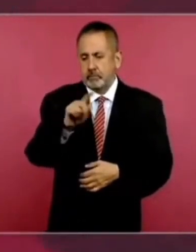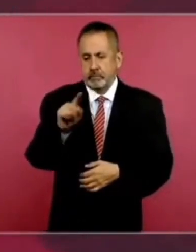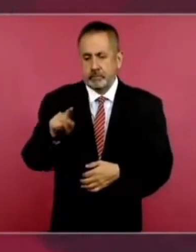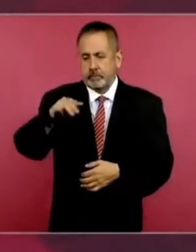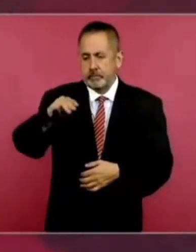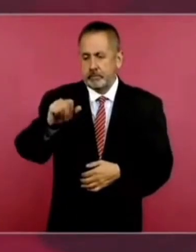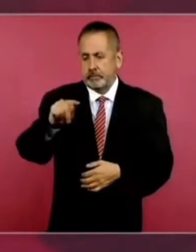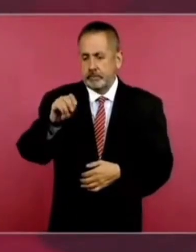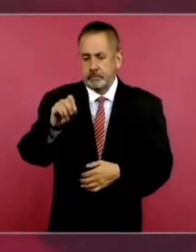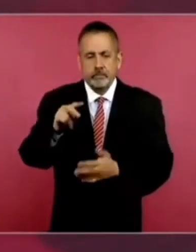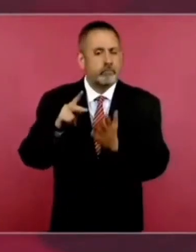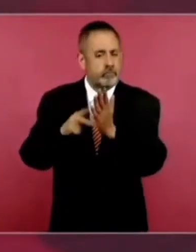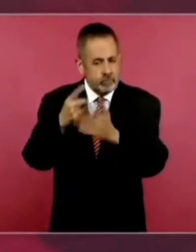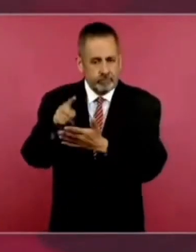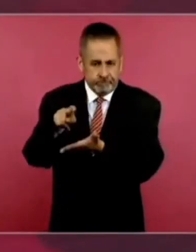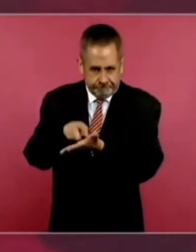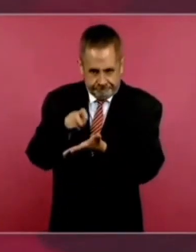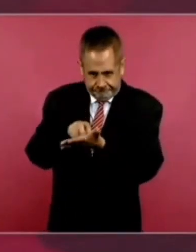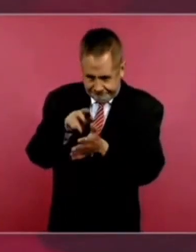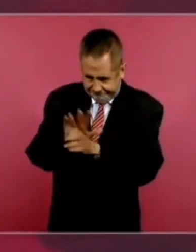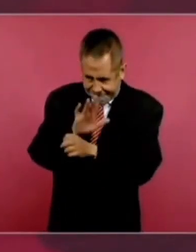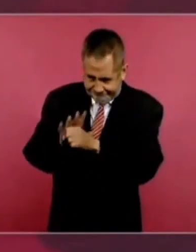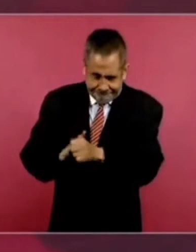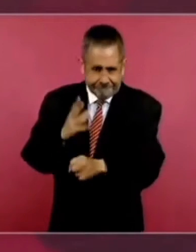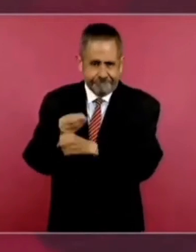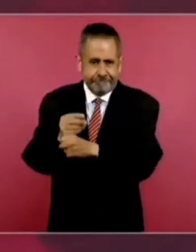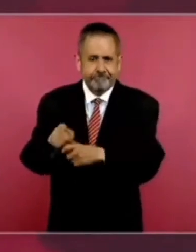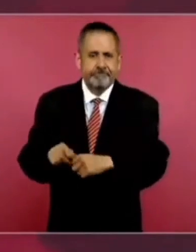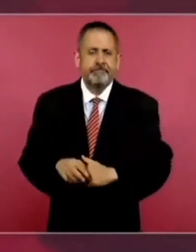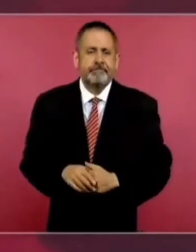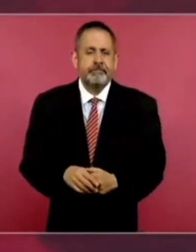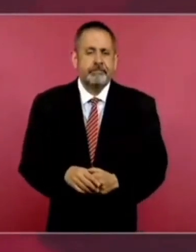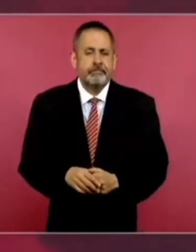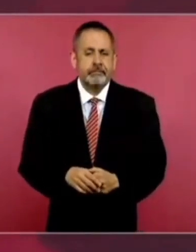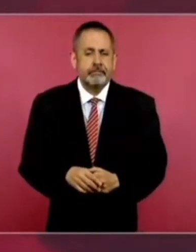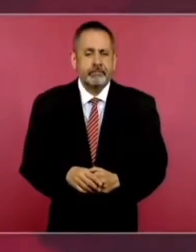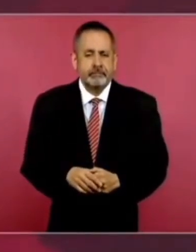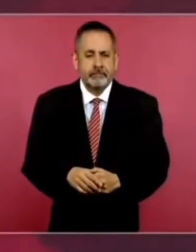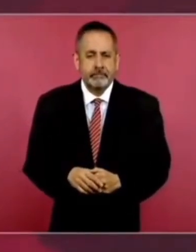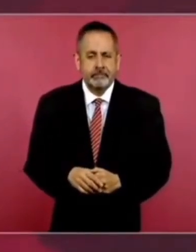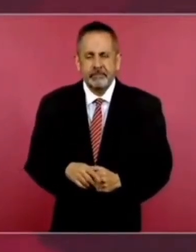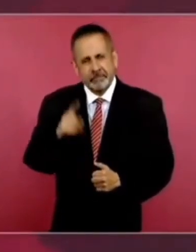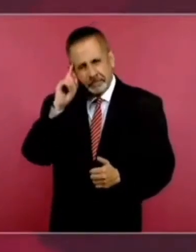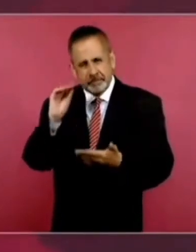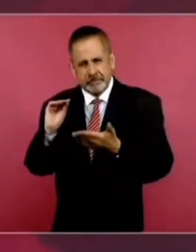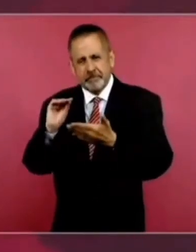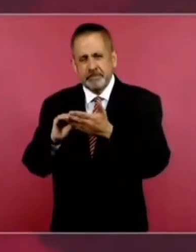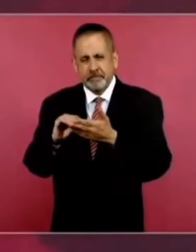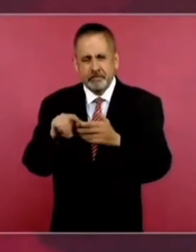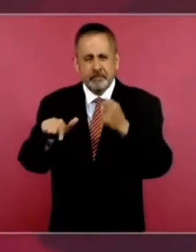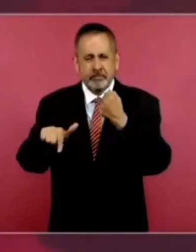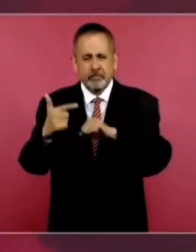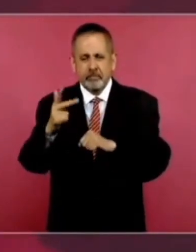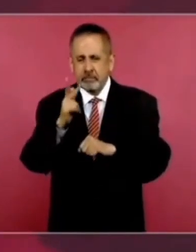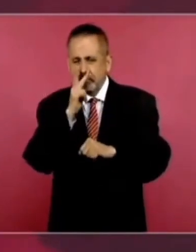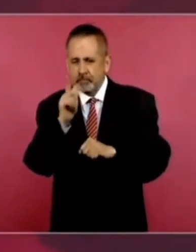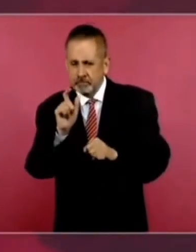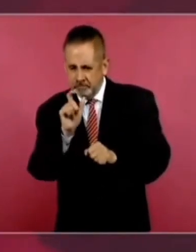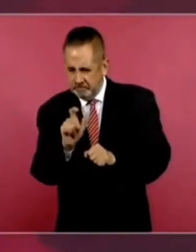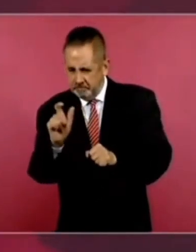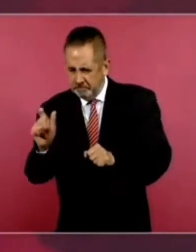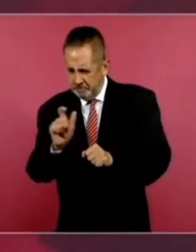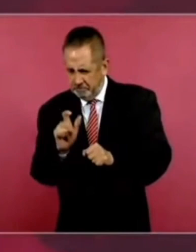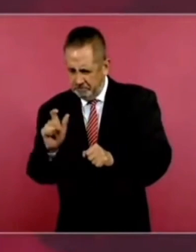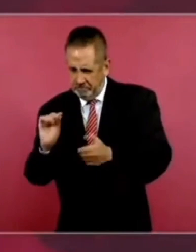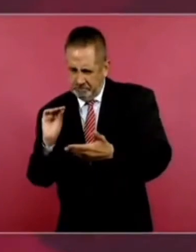volvió a reformar el 27 y le agregó, creo que 12 palabras.